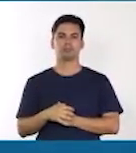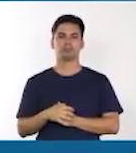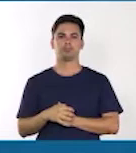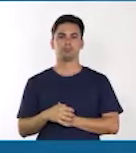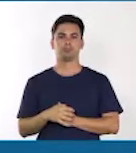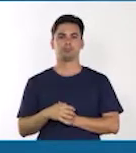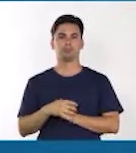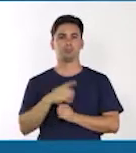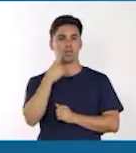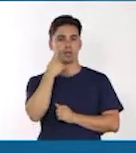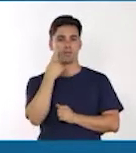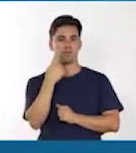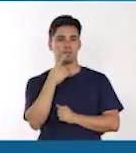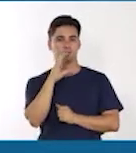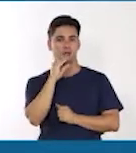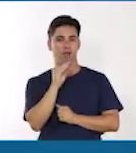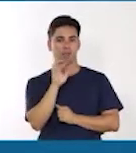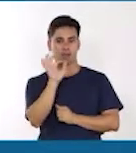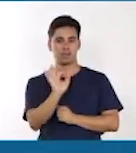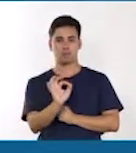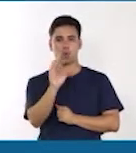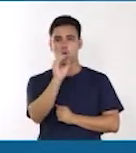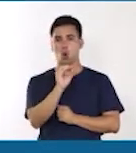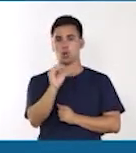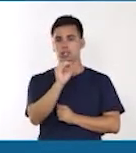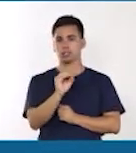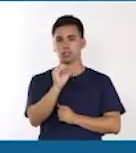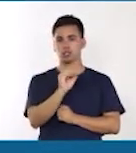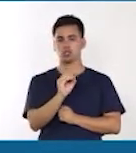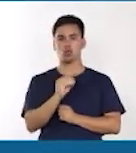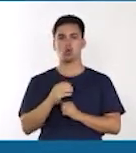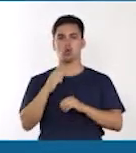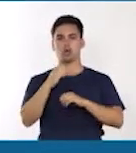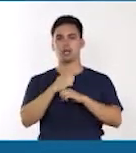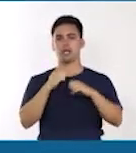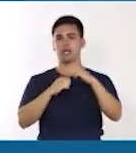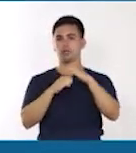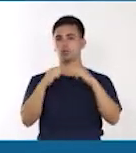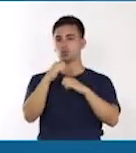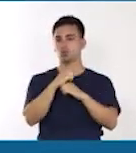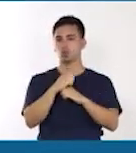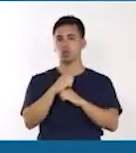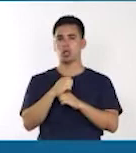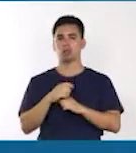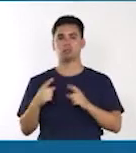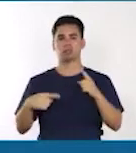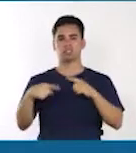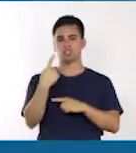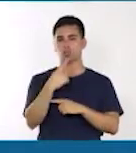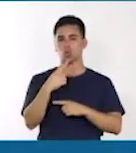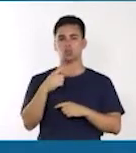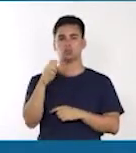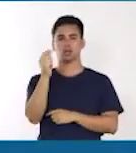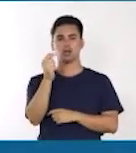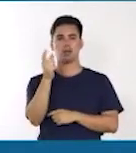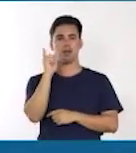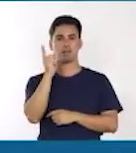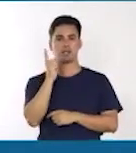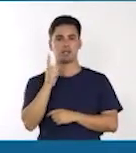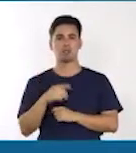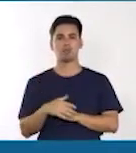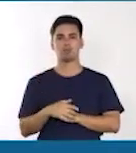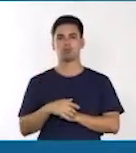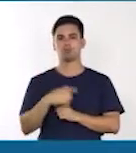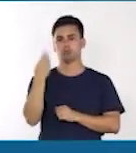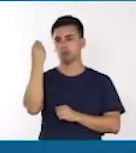Fíjense que al plantearnos esa organización y esa estructura como una alternativa al capitalismo, tenemos